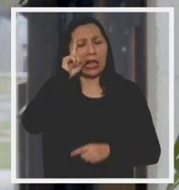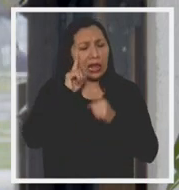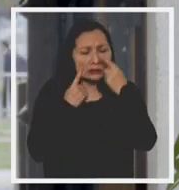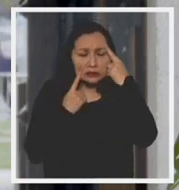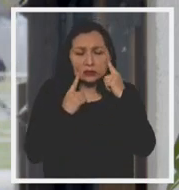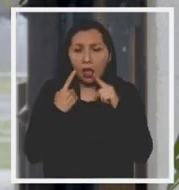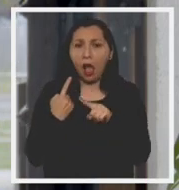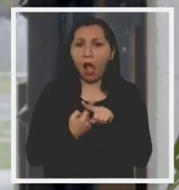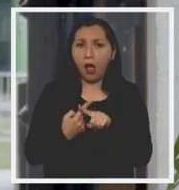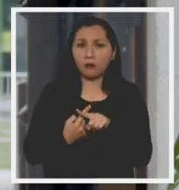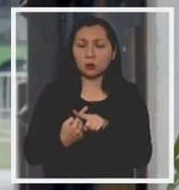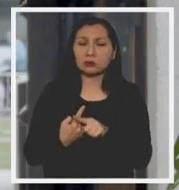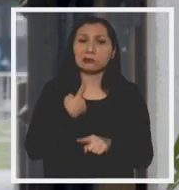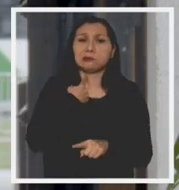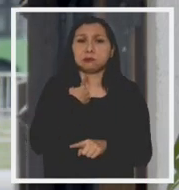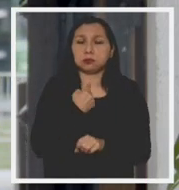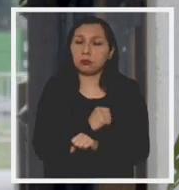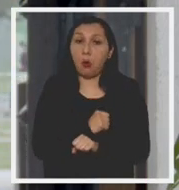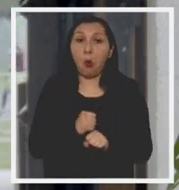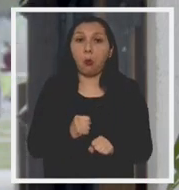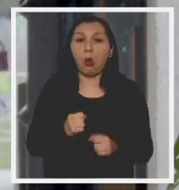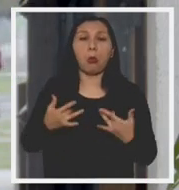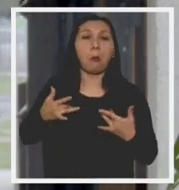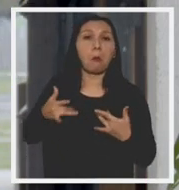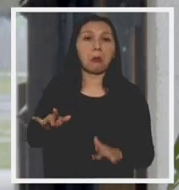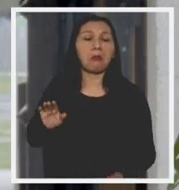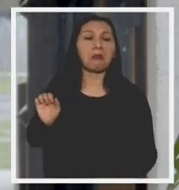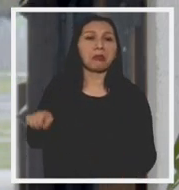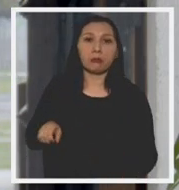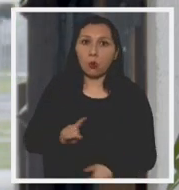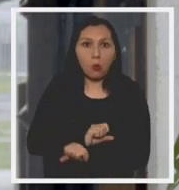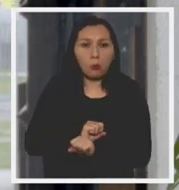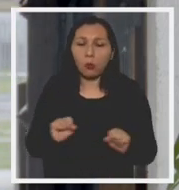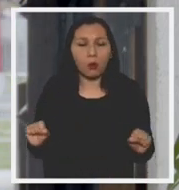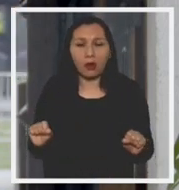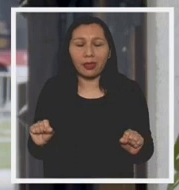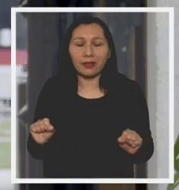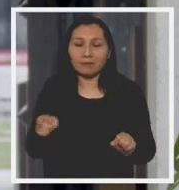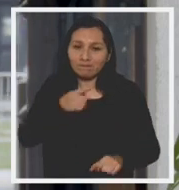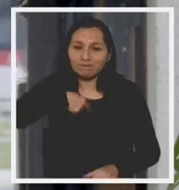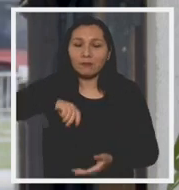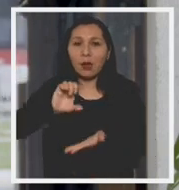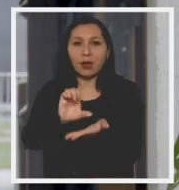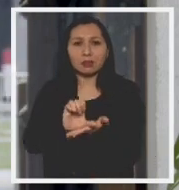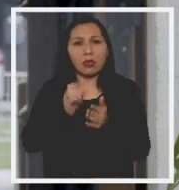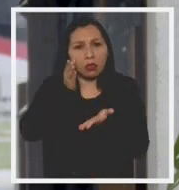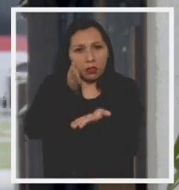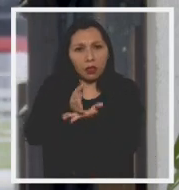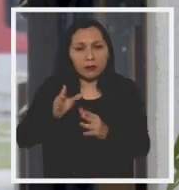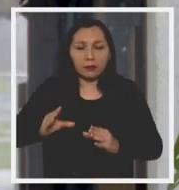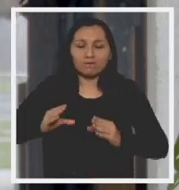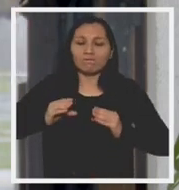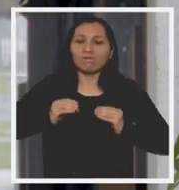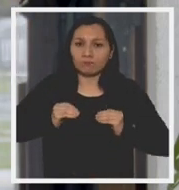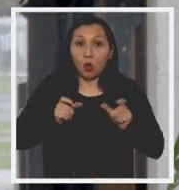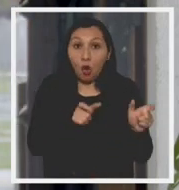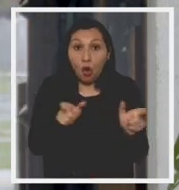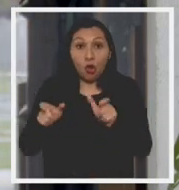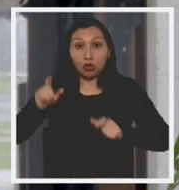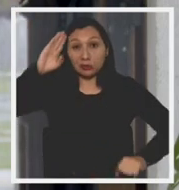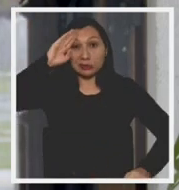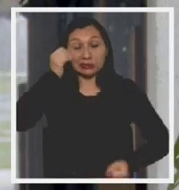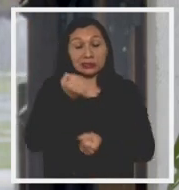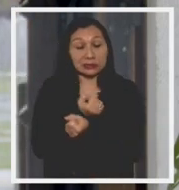abusos ante las cuales no podemos ser indiferentes. Como Estado, debemos asumir que el control